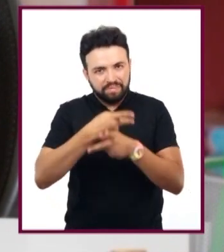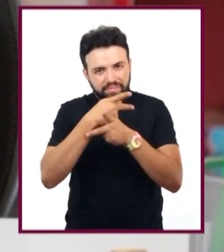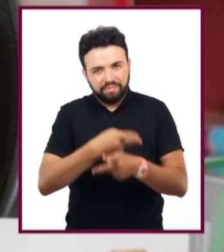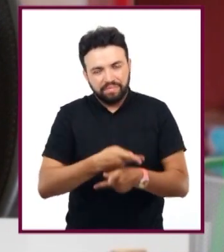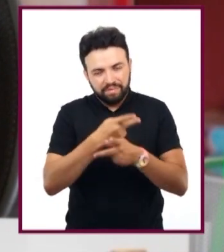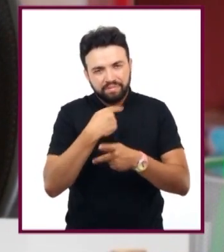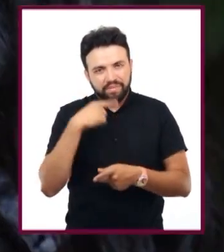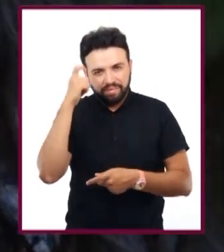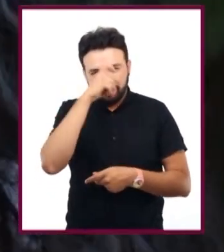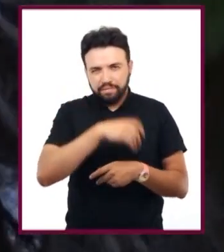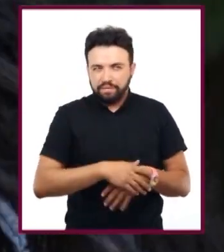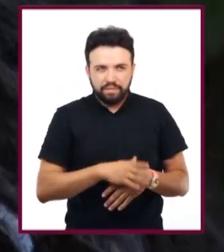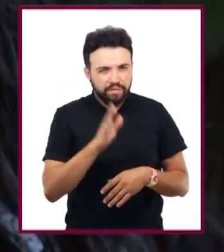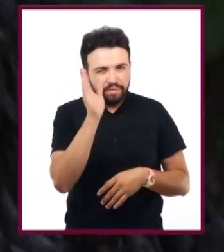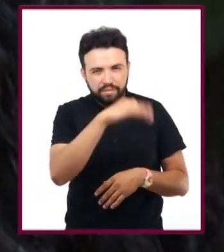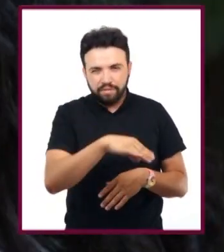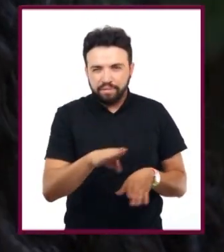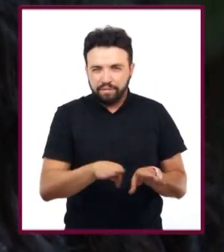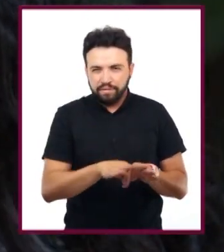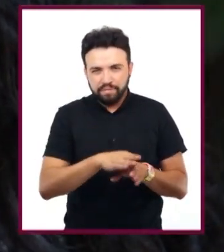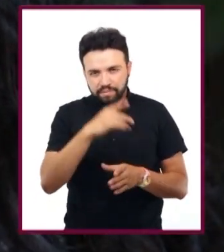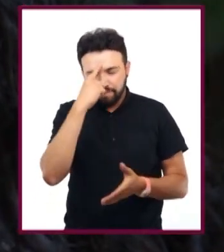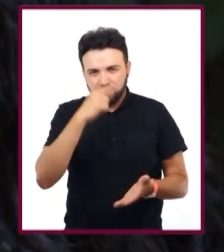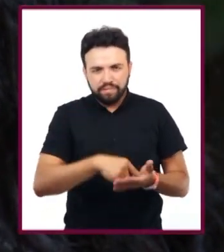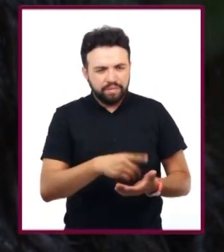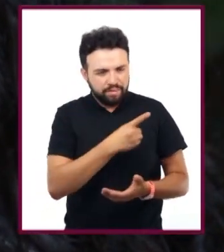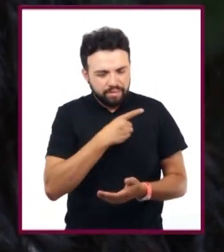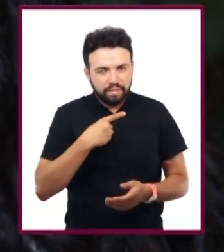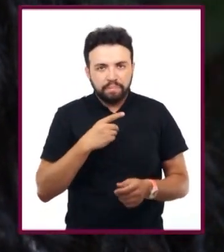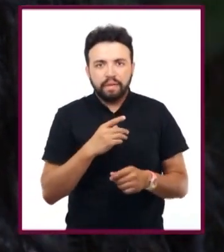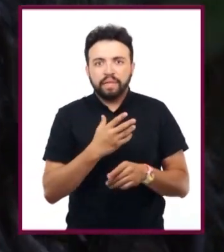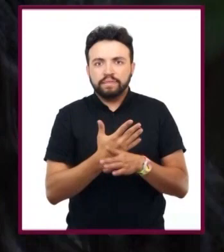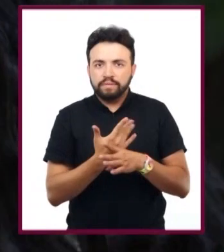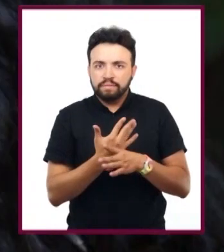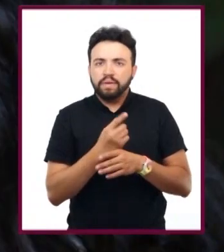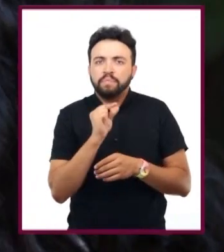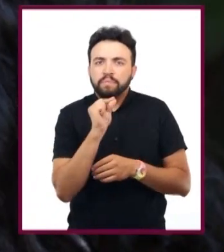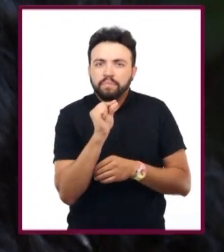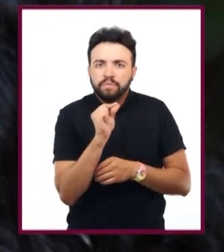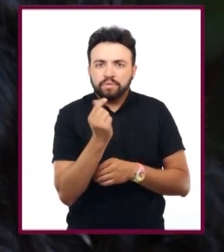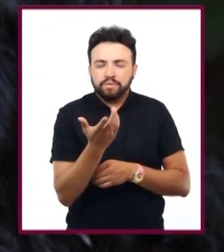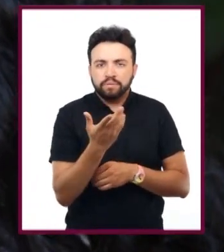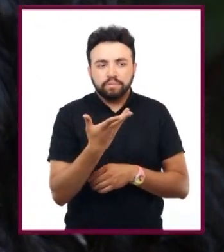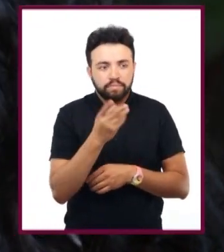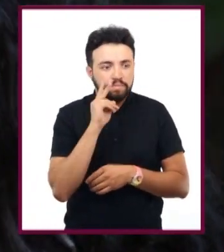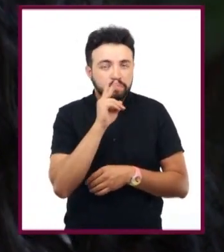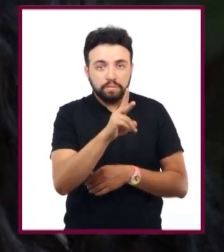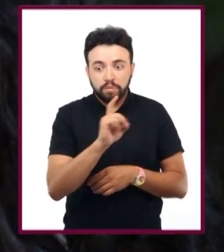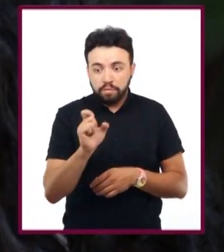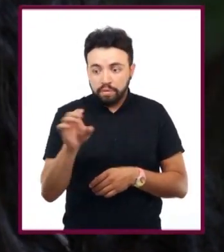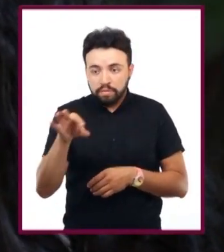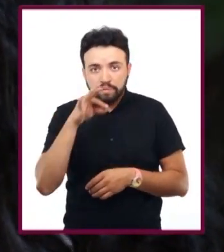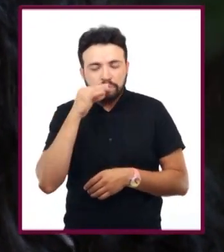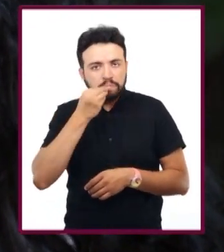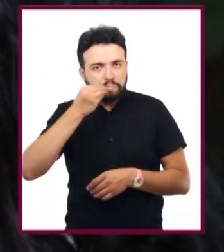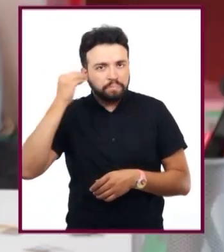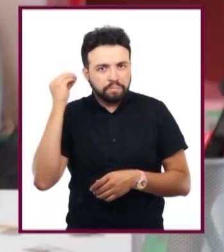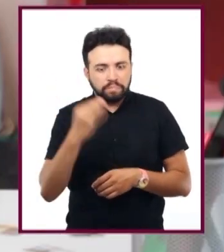mío. ¿Cómo eres, Darío? ¿No puedes esperar un poquito siquiera? Vas a ver que está